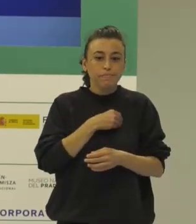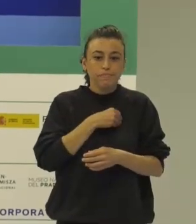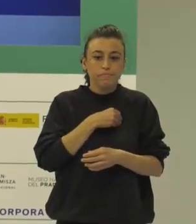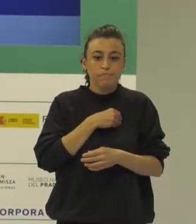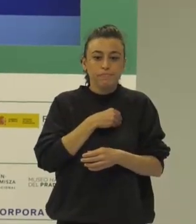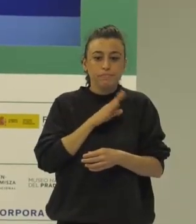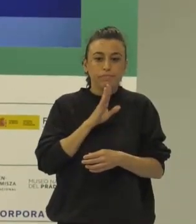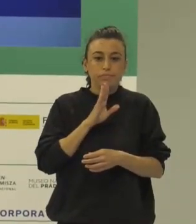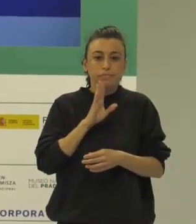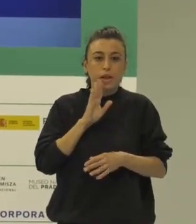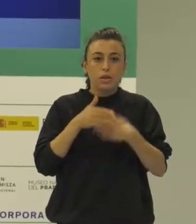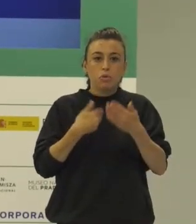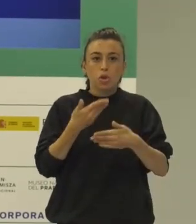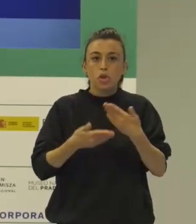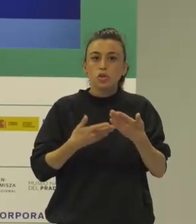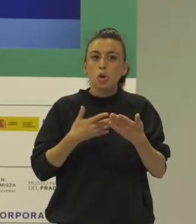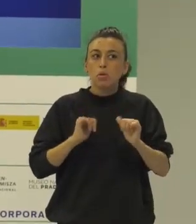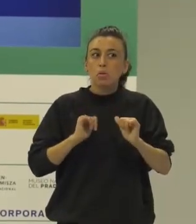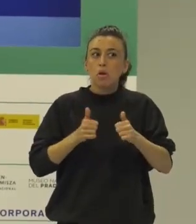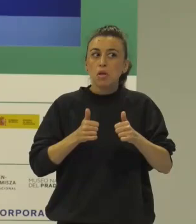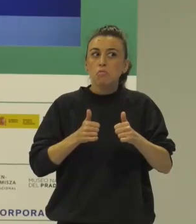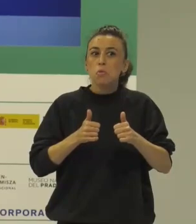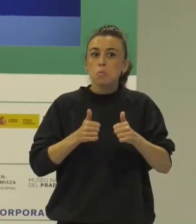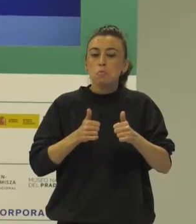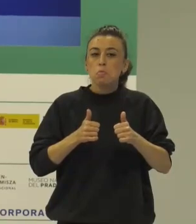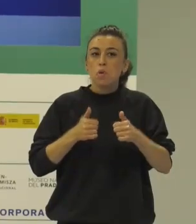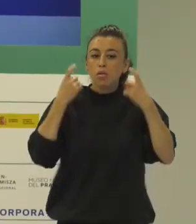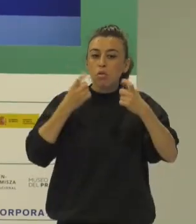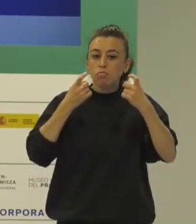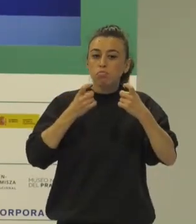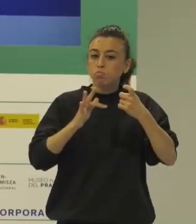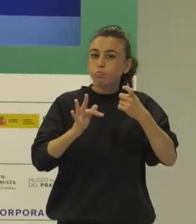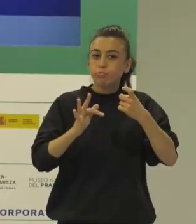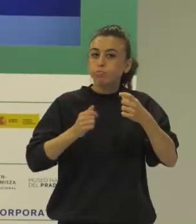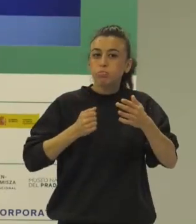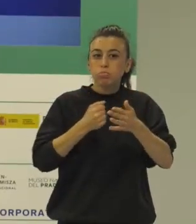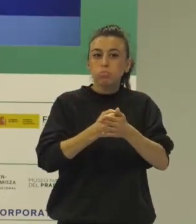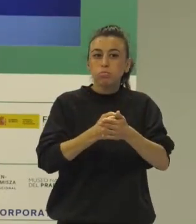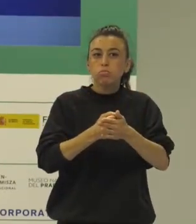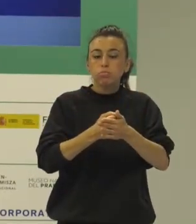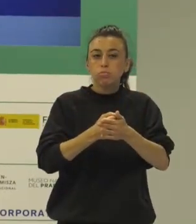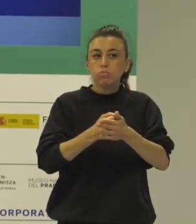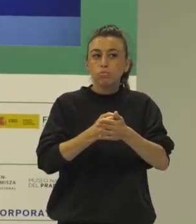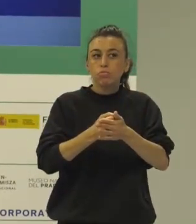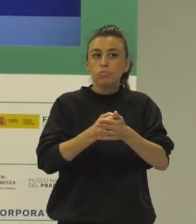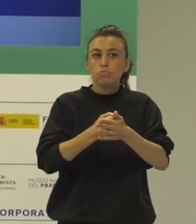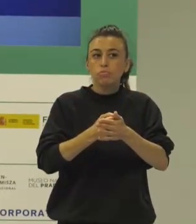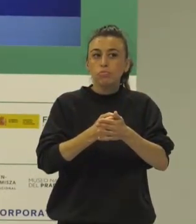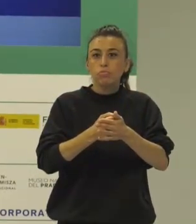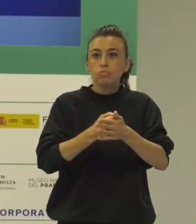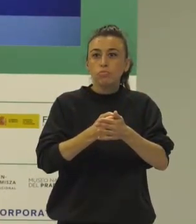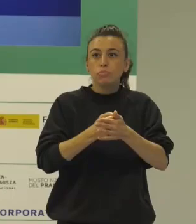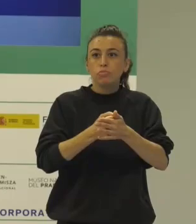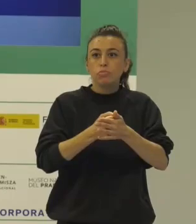tenía las mejores intenciones, pero se torció en el camino. Se torció como se torce todo, porque los que estaban en el poder quisieron